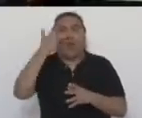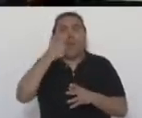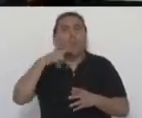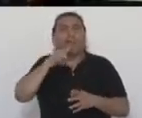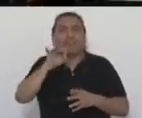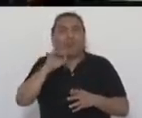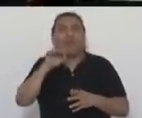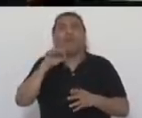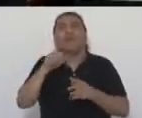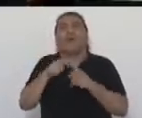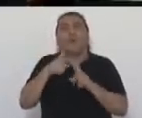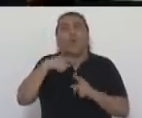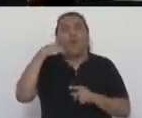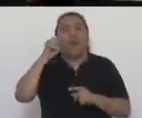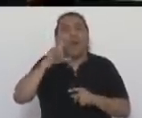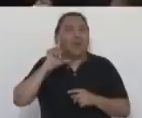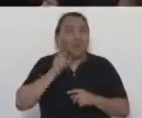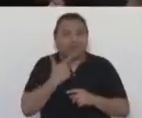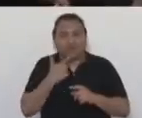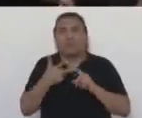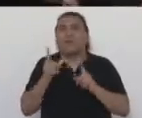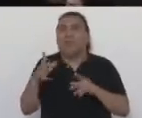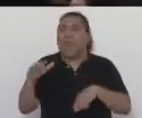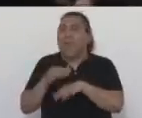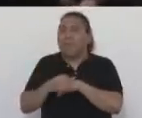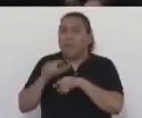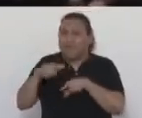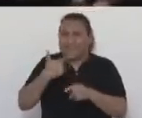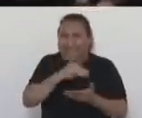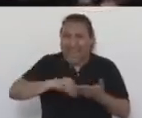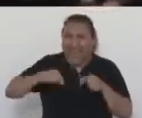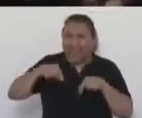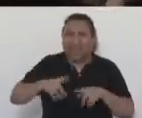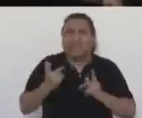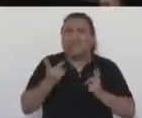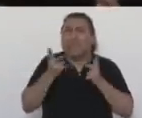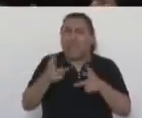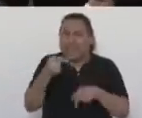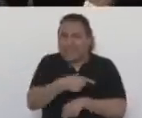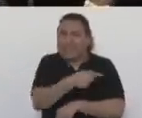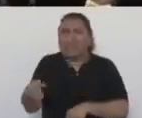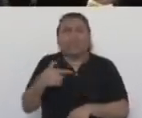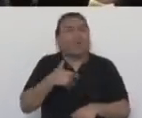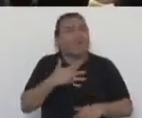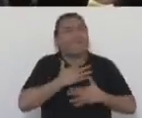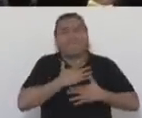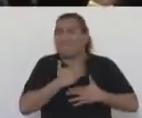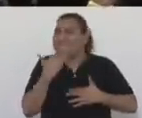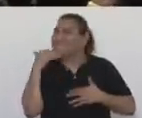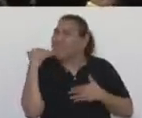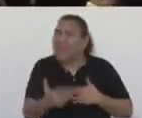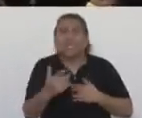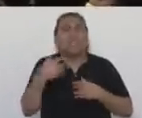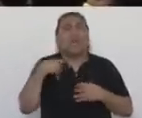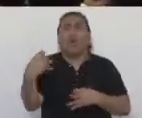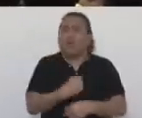Luis y a Martín, ese amigo que me regaló el Senado, como les dije esta semana, les agradezco el afecto, consejo y